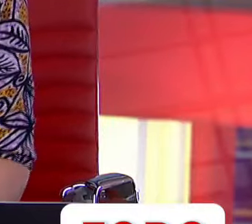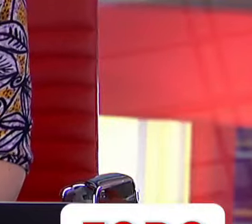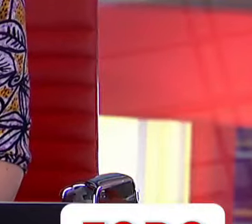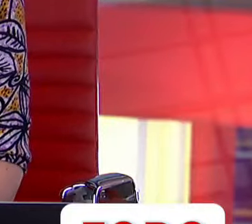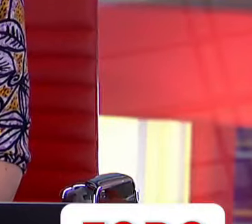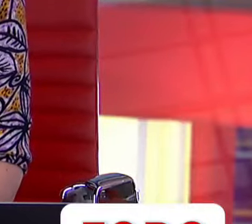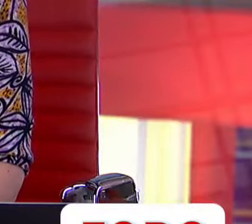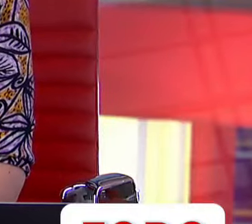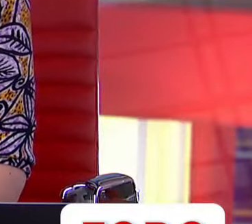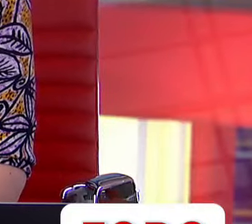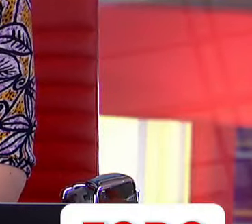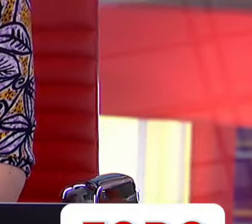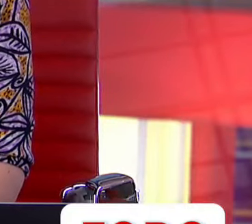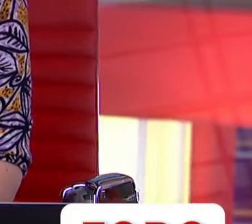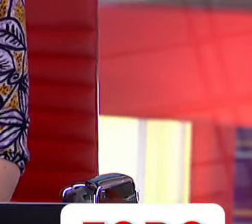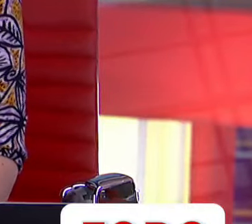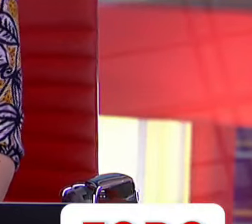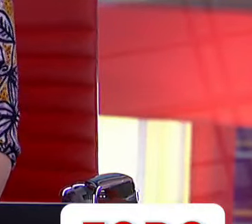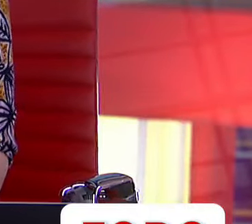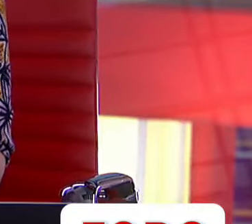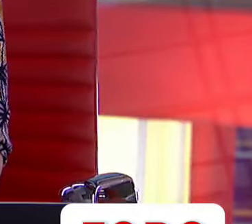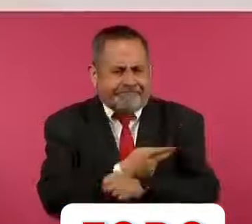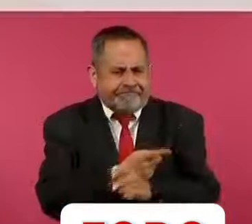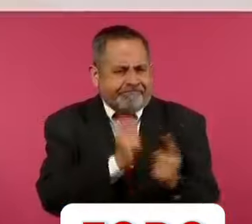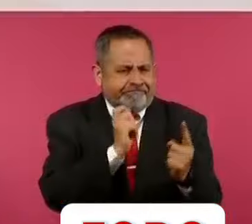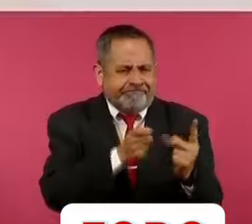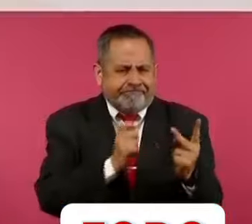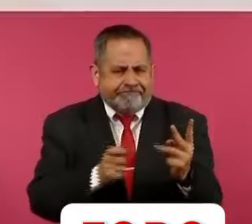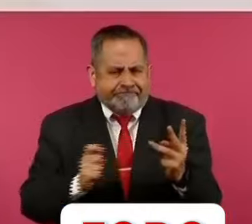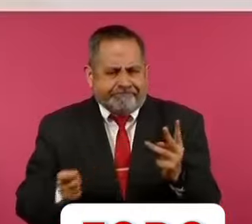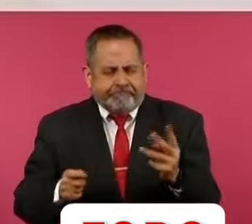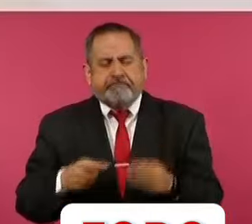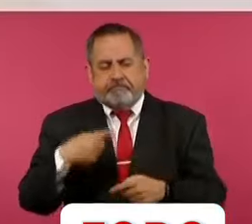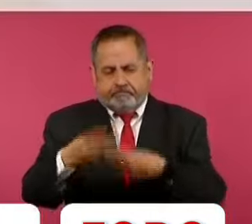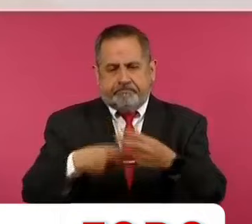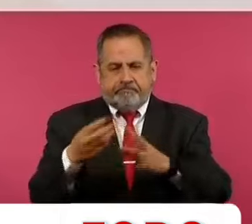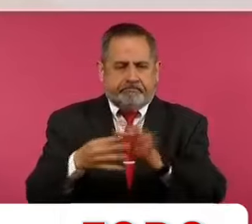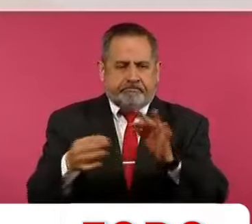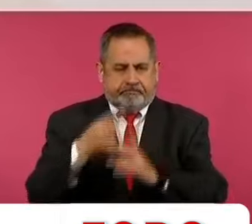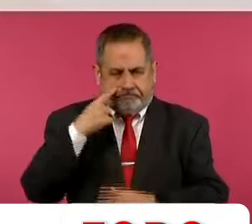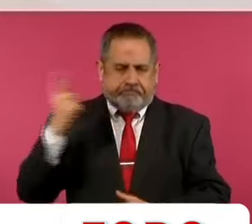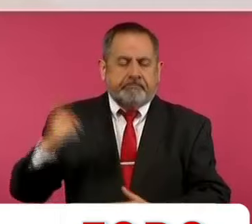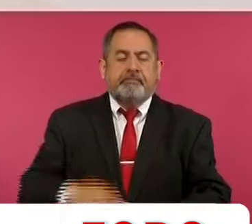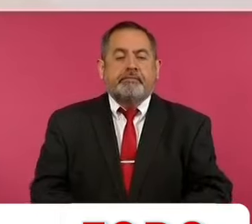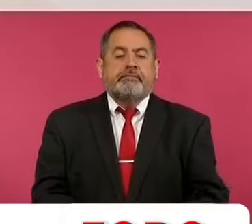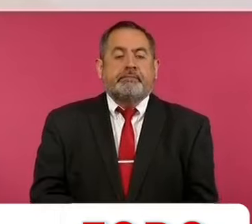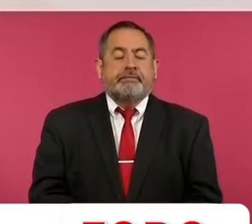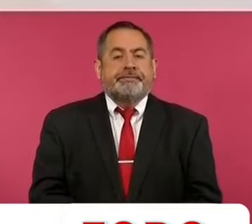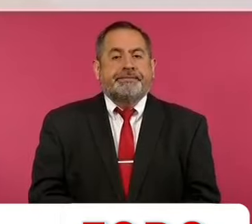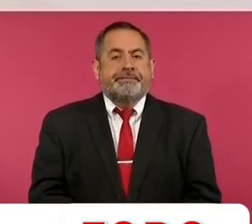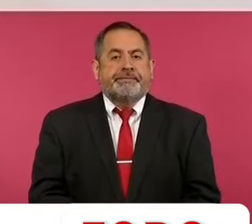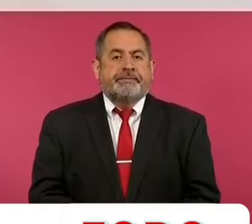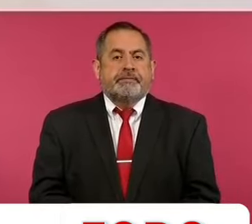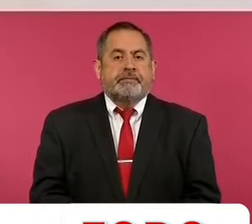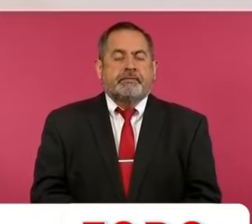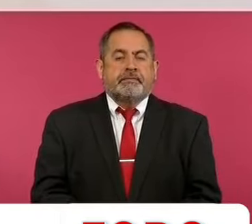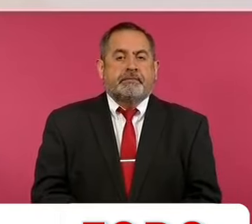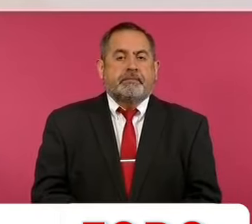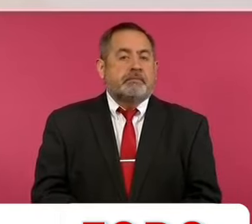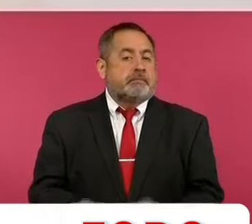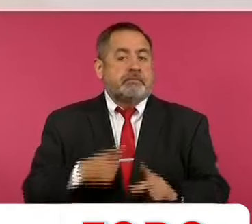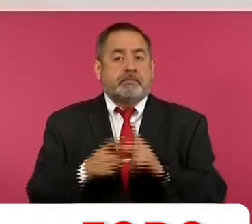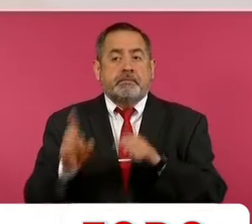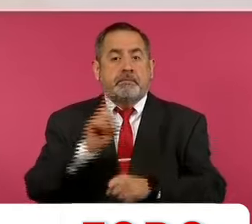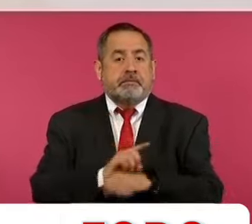el subsecretario de seguridad pública de la Secretaría de Seguridad y protección ciudadana Luis Rodríguez bucio presentó un informe especial sobre el feminicidio de la niña